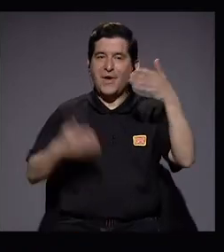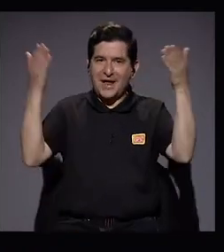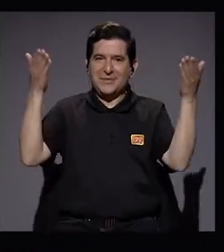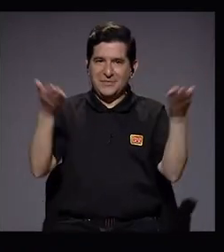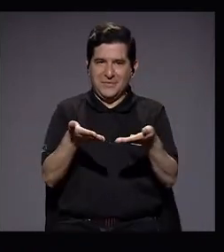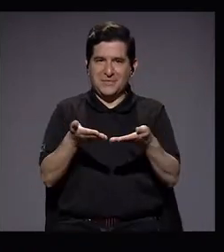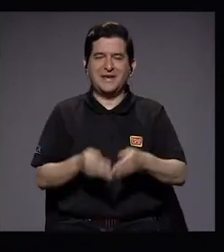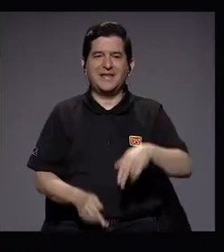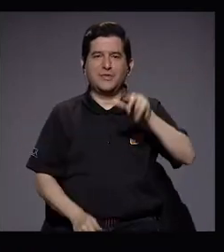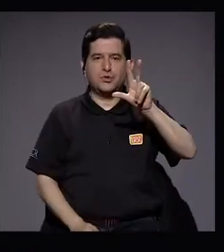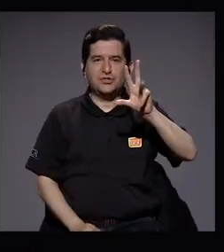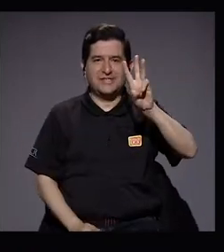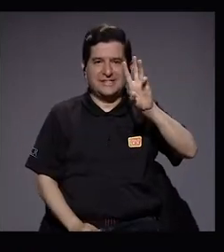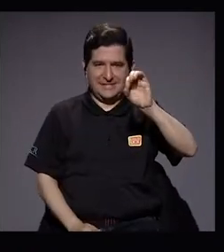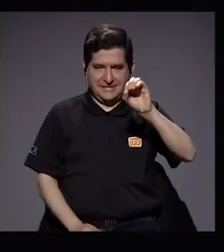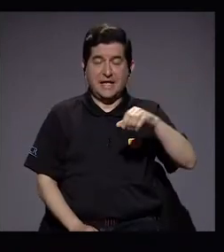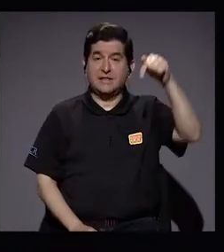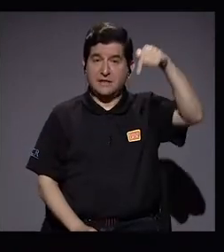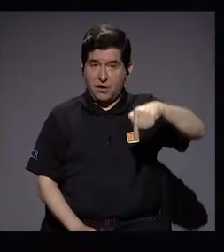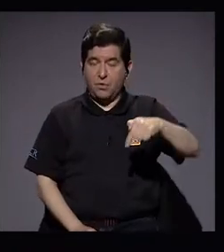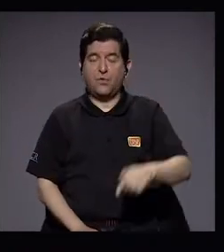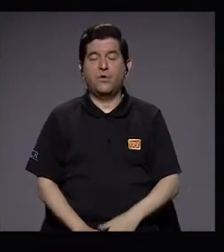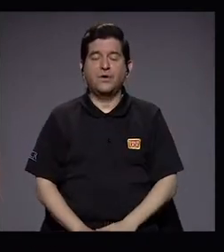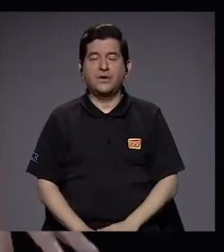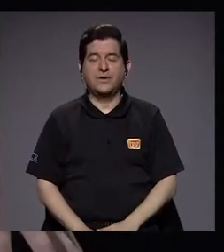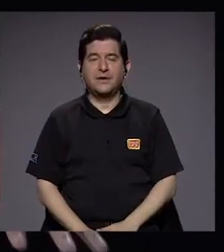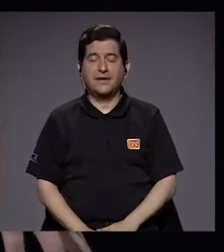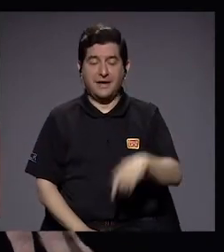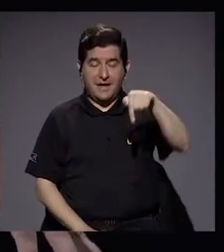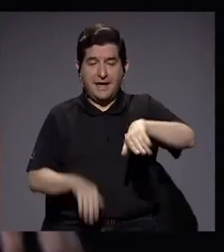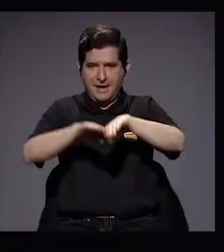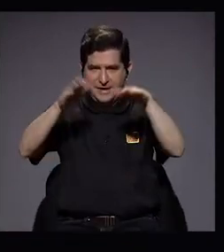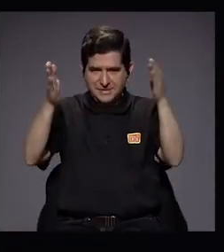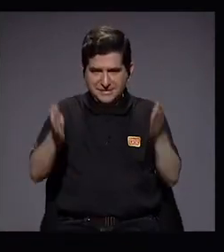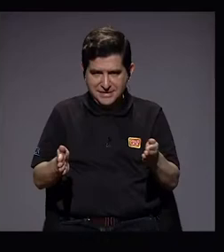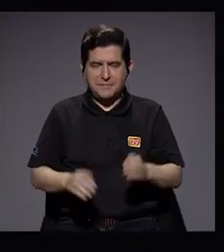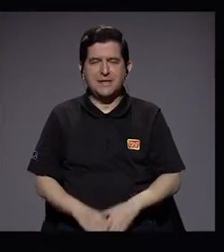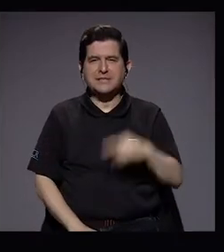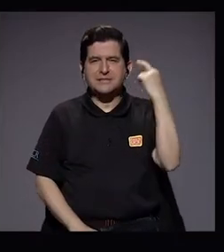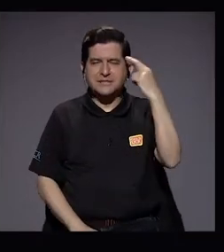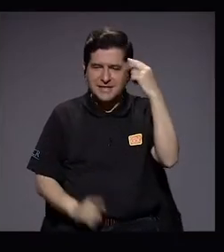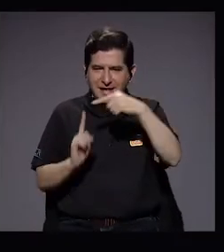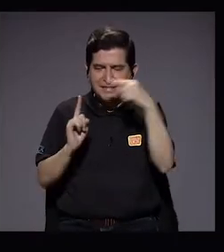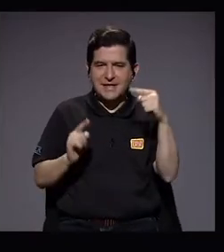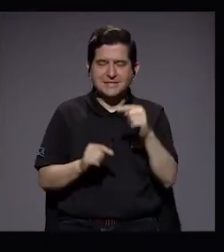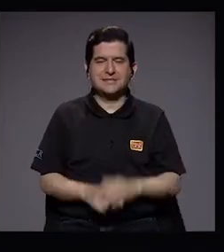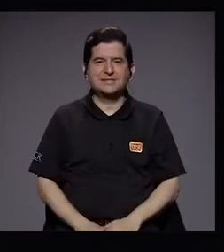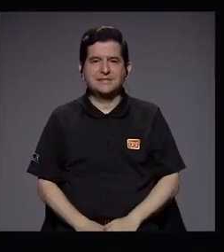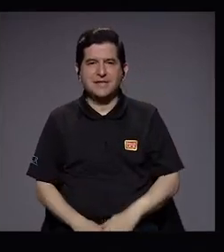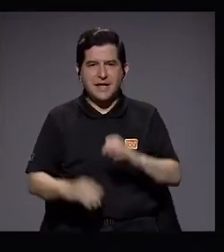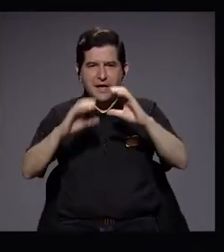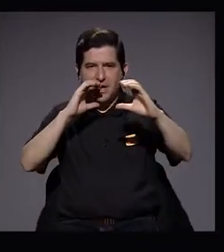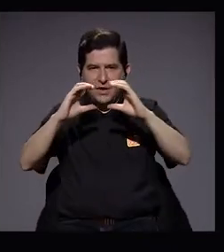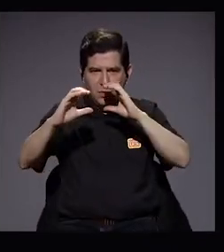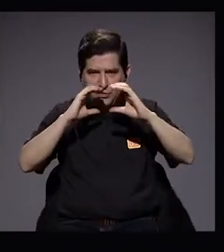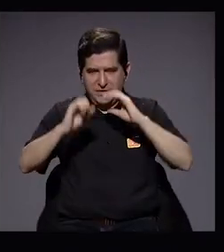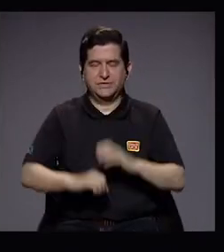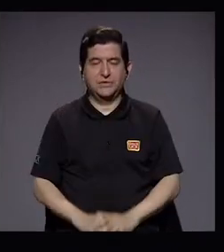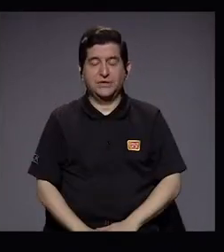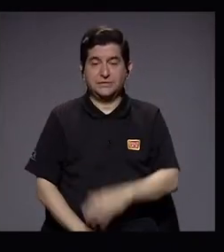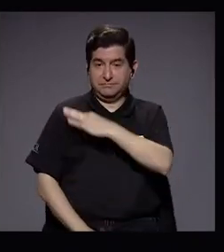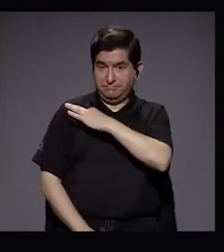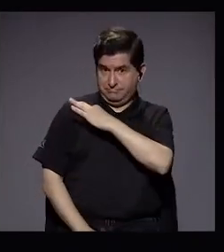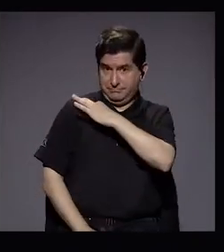Hola, bienvenidos y bienvenidas a 360. Hoy tengo el gusto de tener en esta mesa una reflexión desde las telecomunicaciones. Para eso